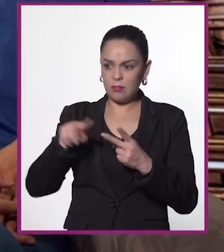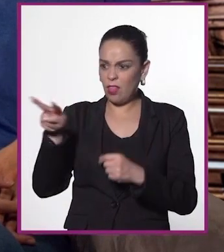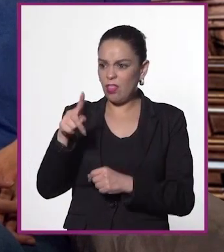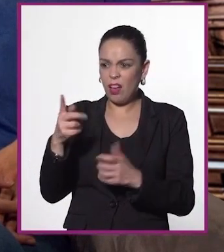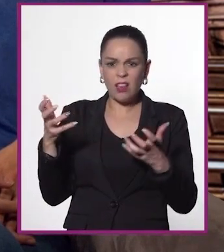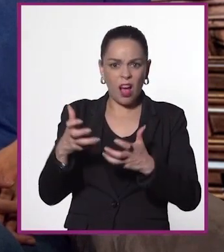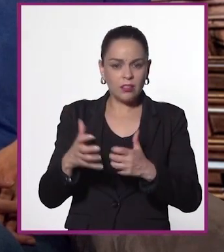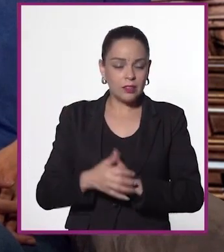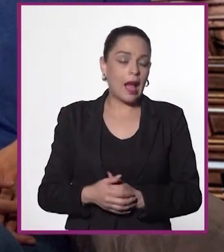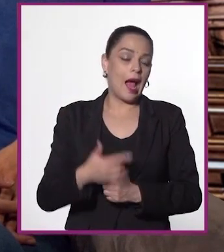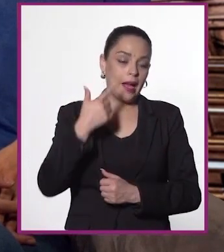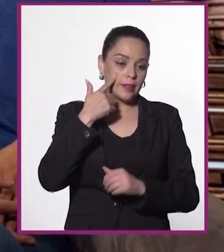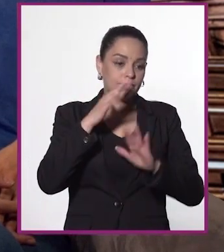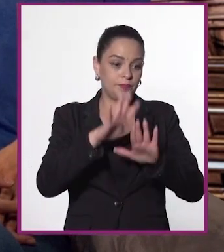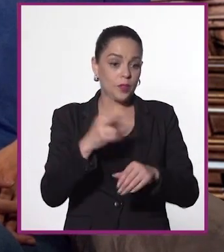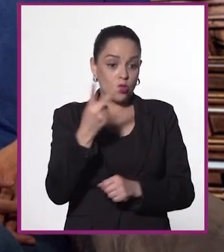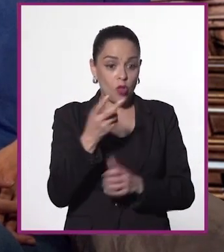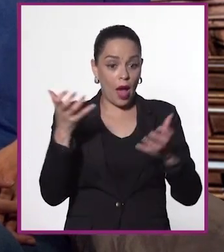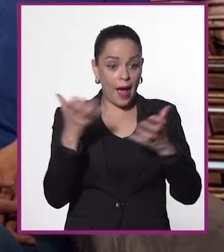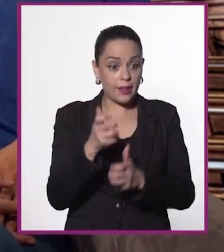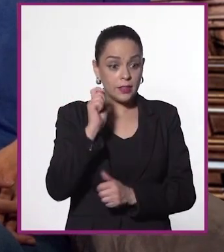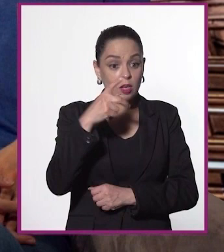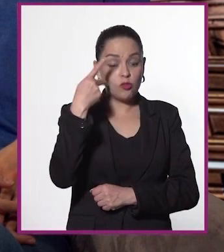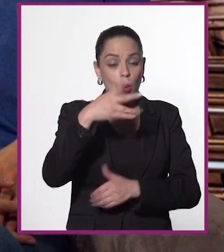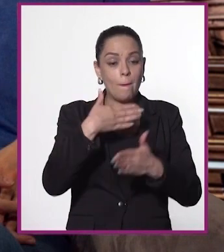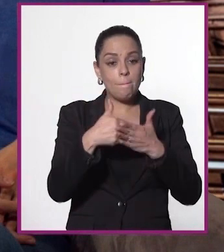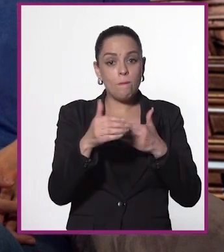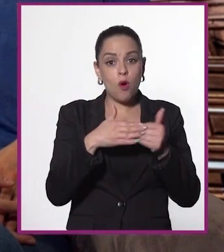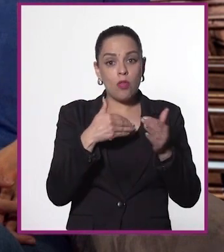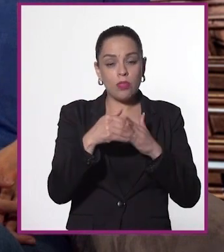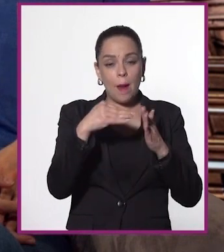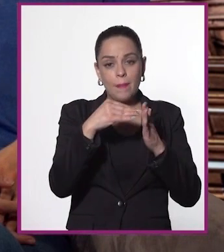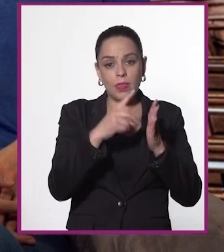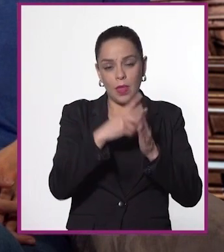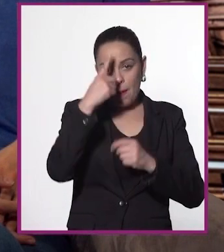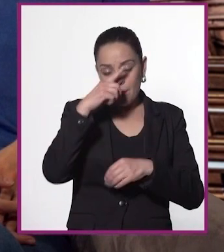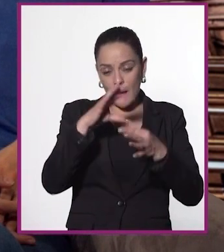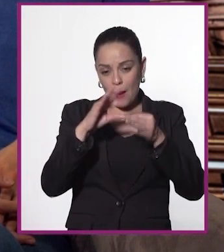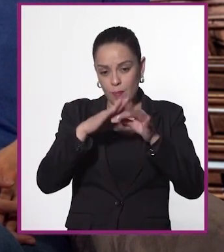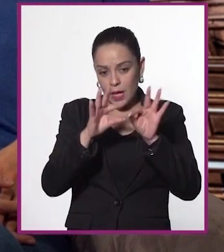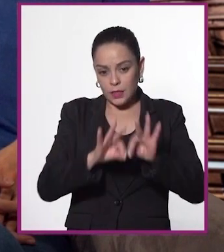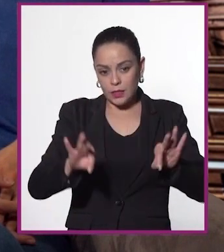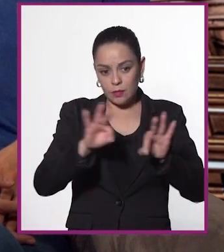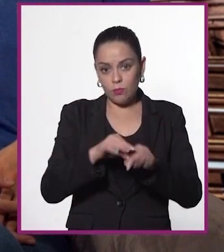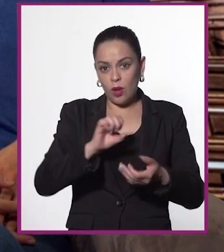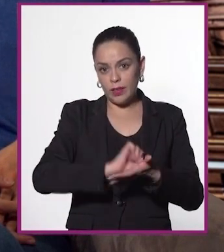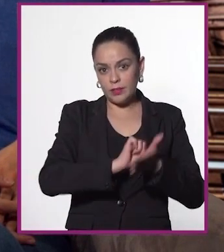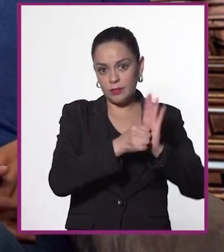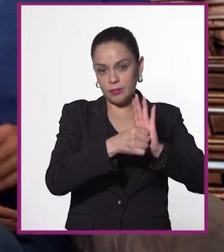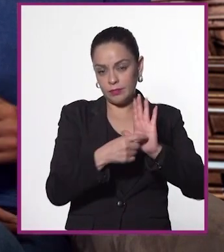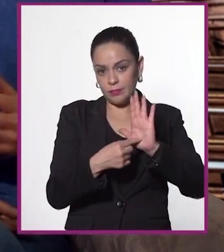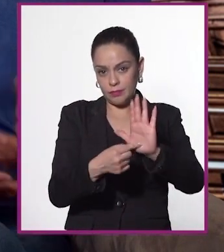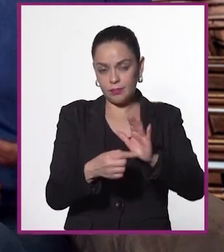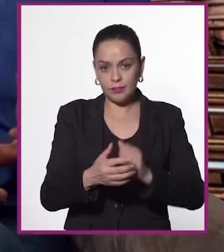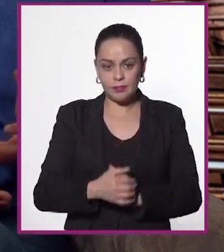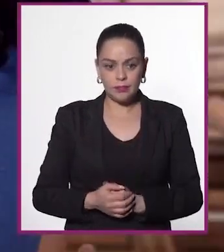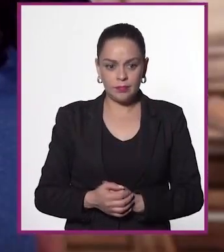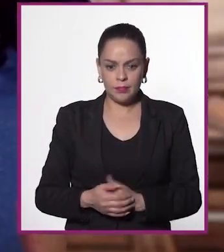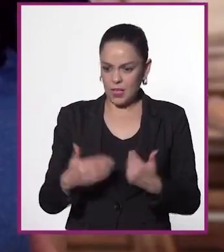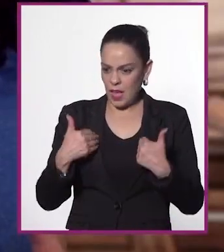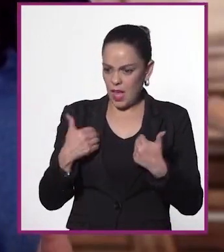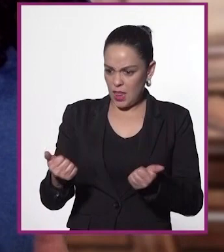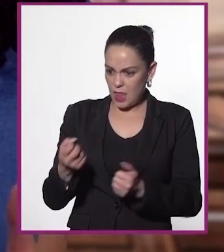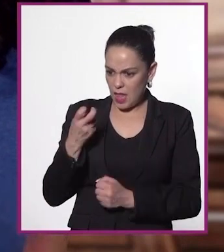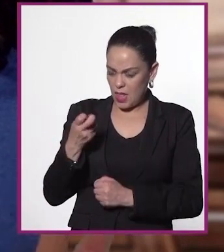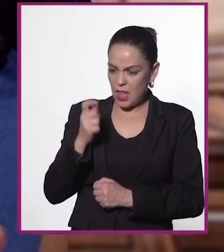Bueno, pues, ambos crearon sus propios modelos para explicar la importancia de los signos. ¿Entendiendo el signo como